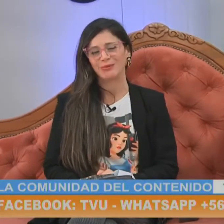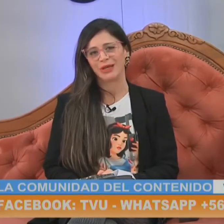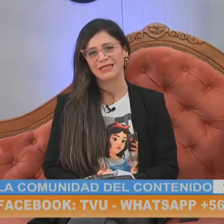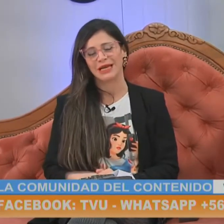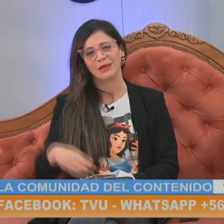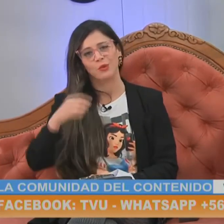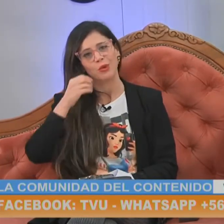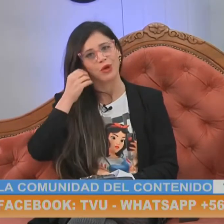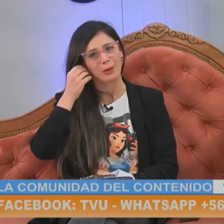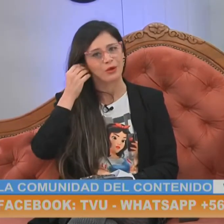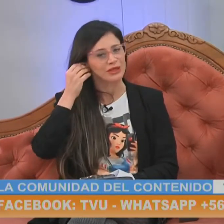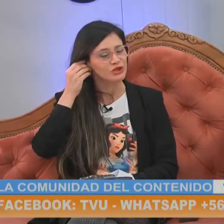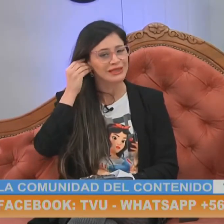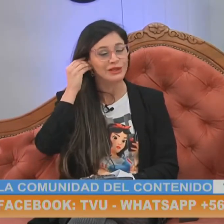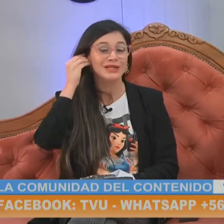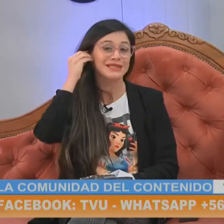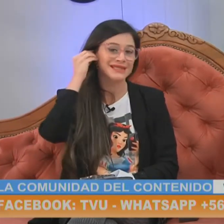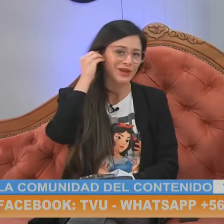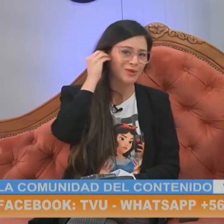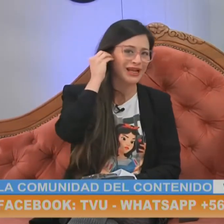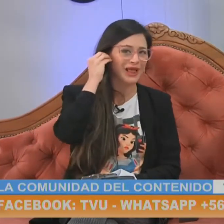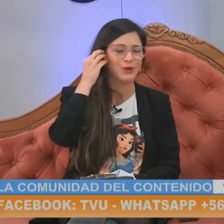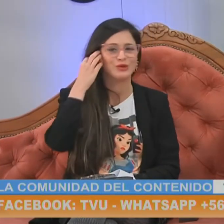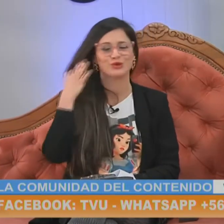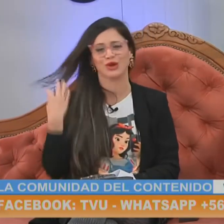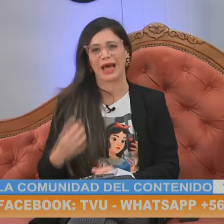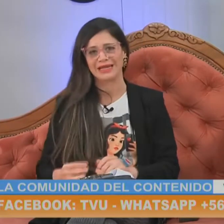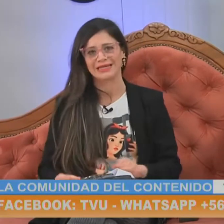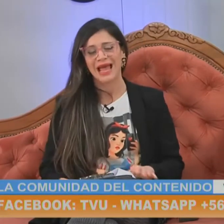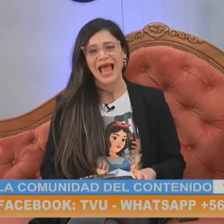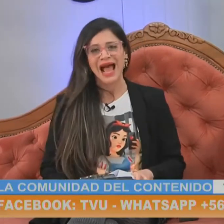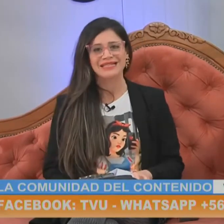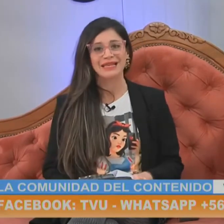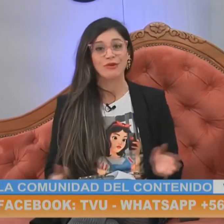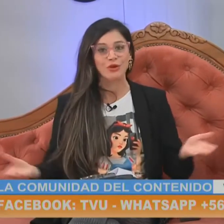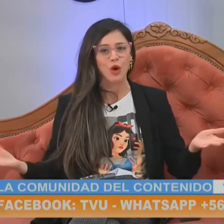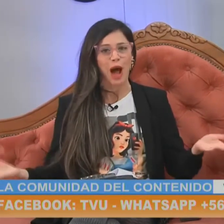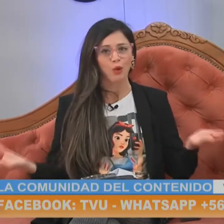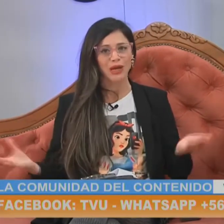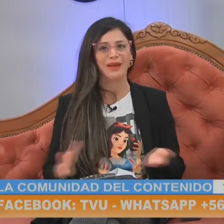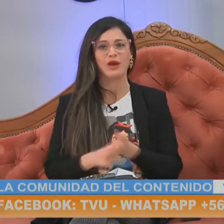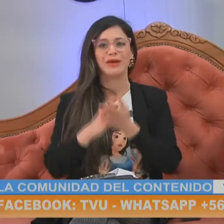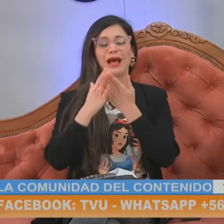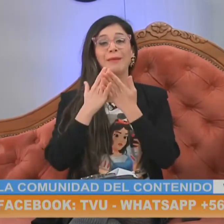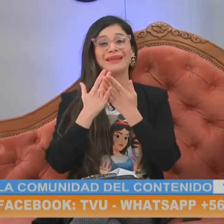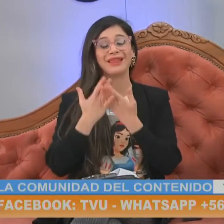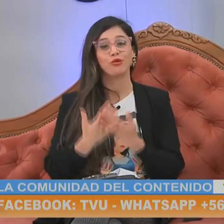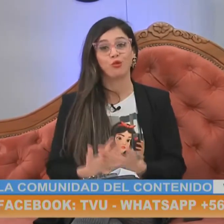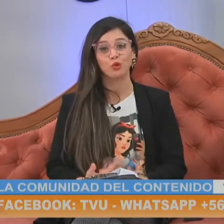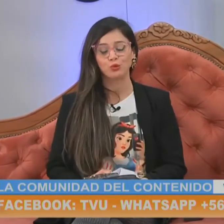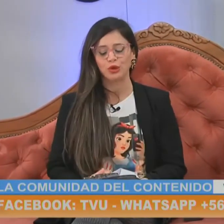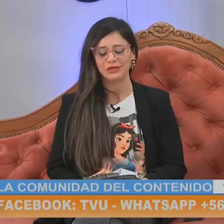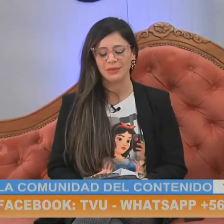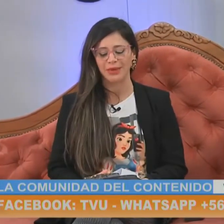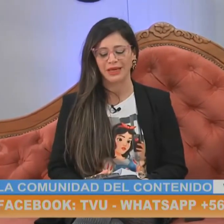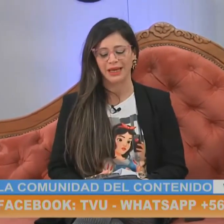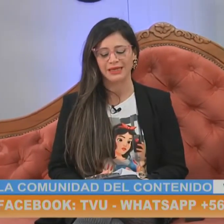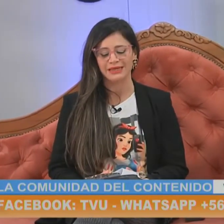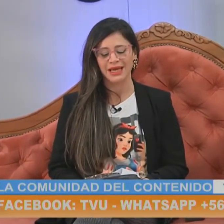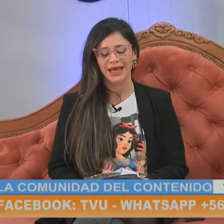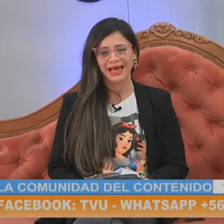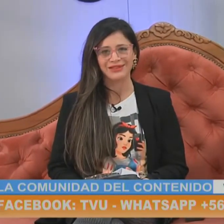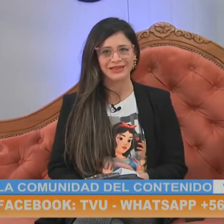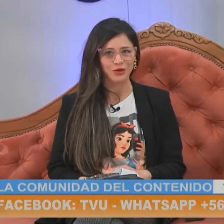ganas de poder entregarles un programa con el contenido necesario para cada uno de sus hogares. Así que bueno, ahora para los amantes del fútbol, siempre